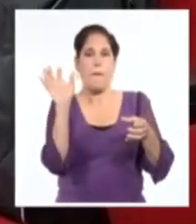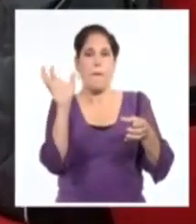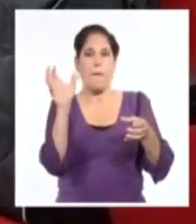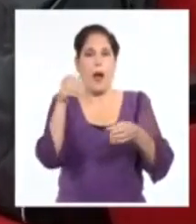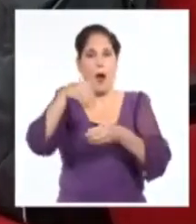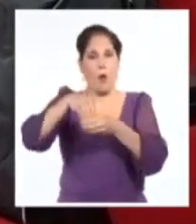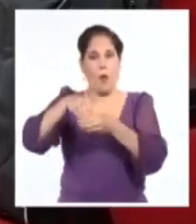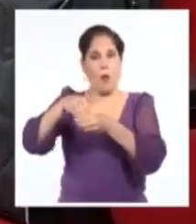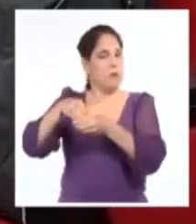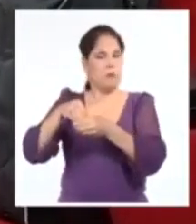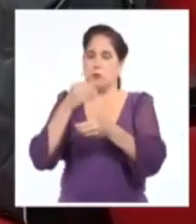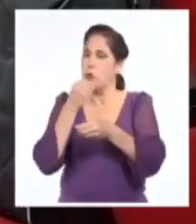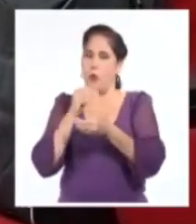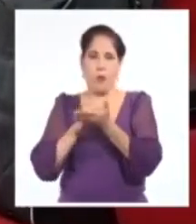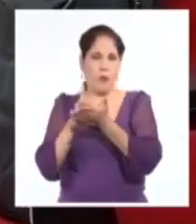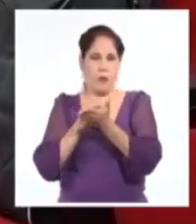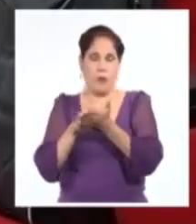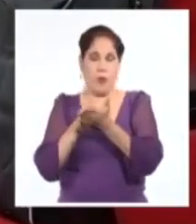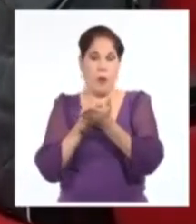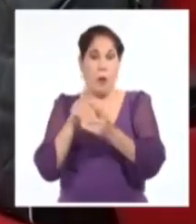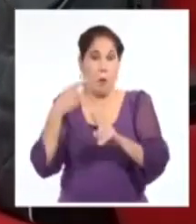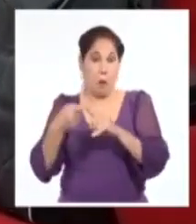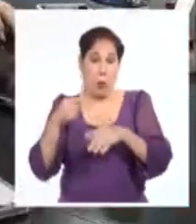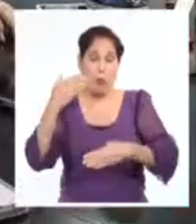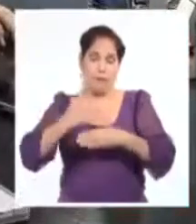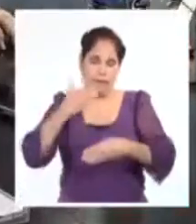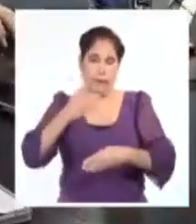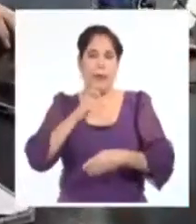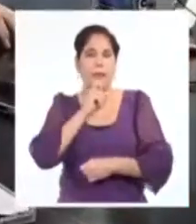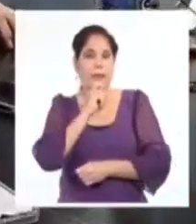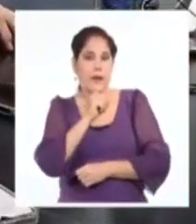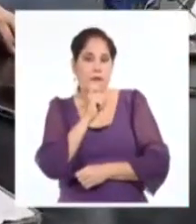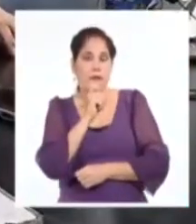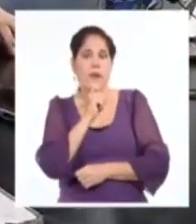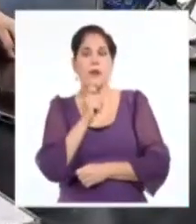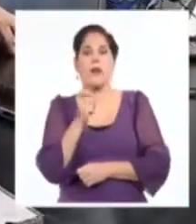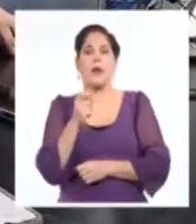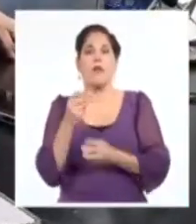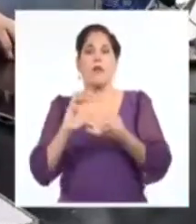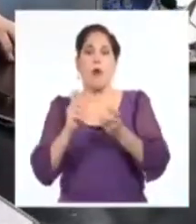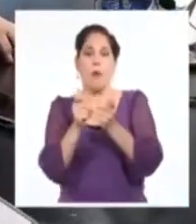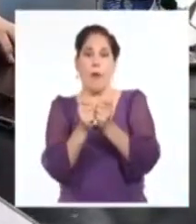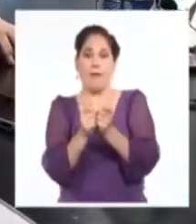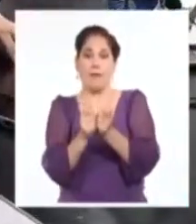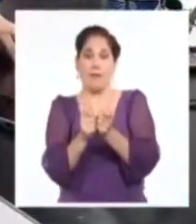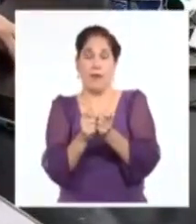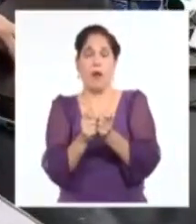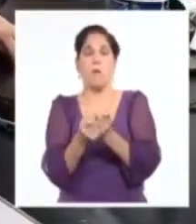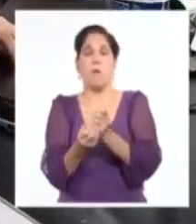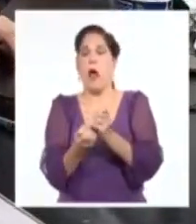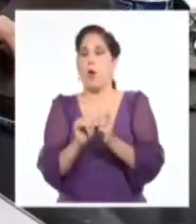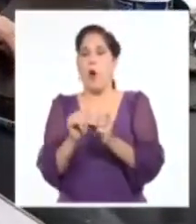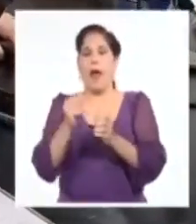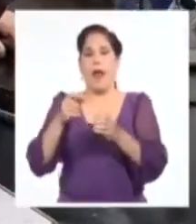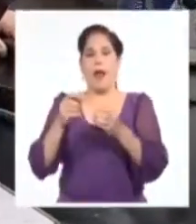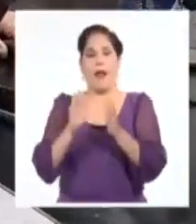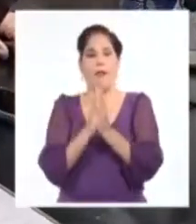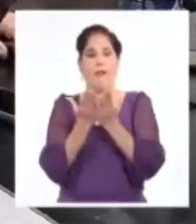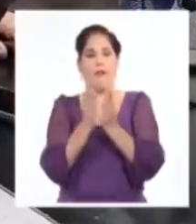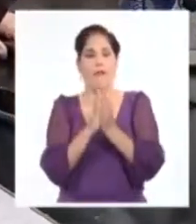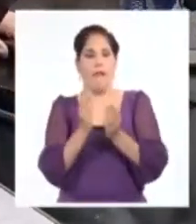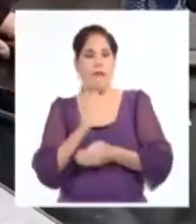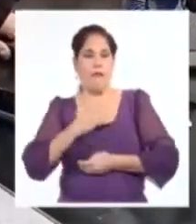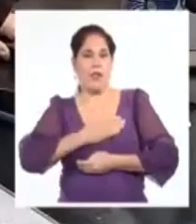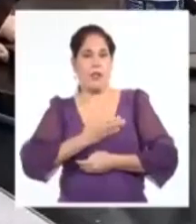bancos de la Villa Olímpica. Además, se sigue dificultando el acceso a las plataformas digitales para la obtención de visas e